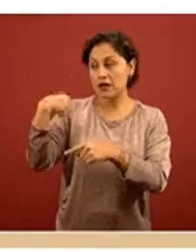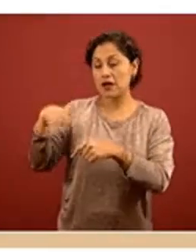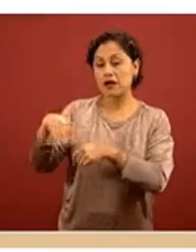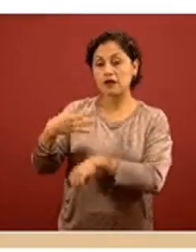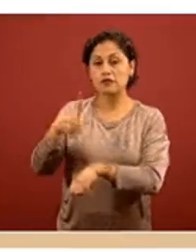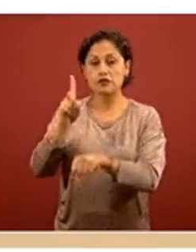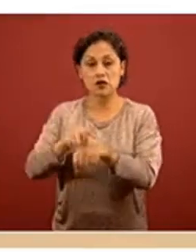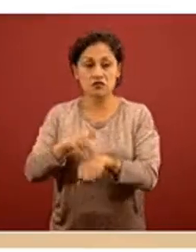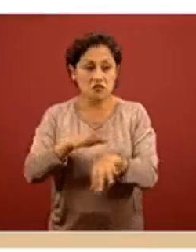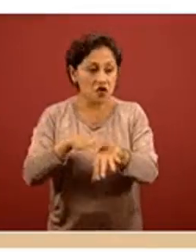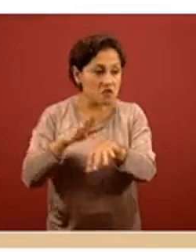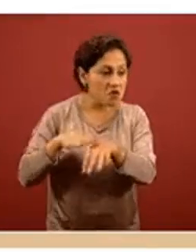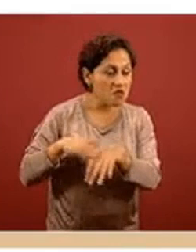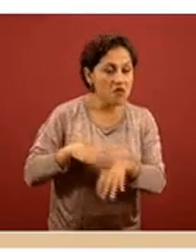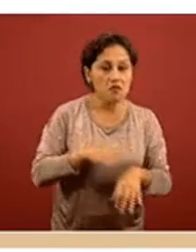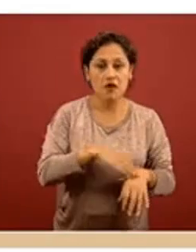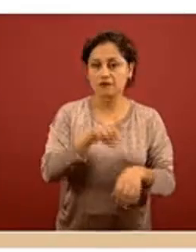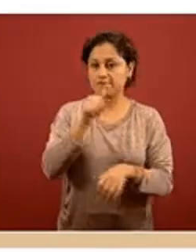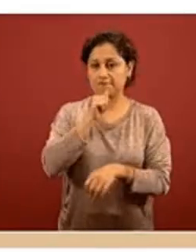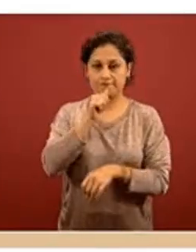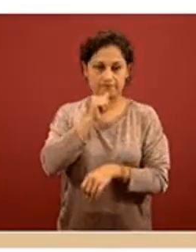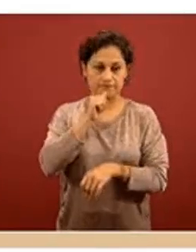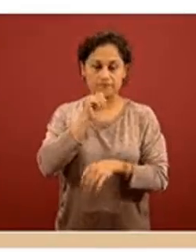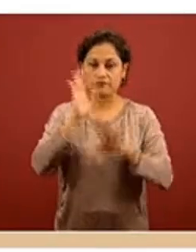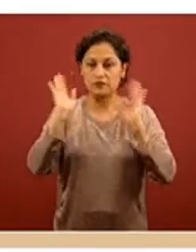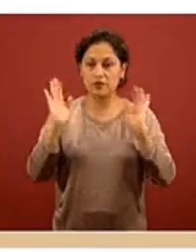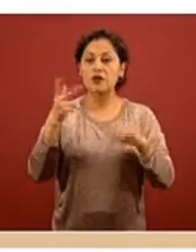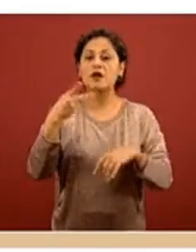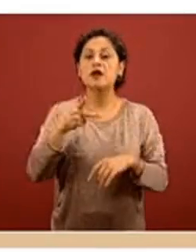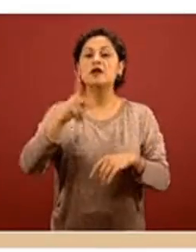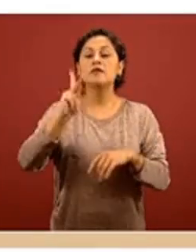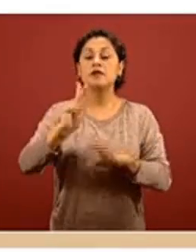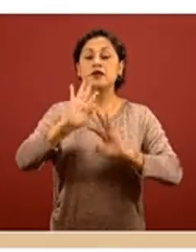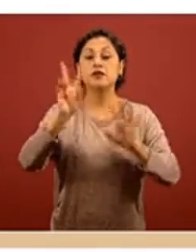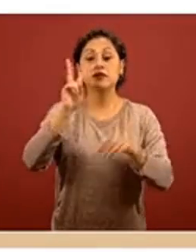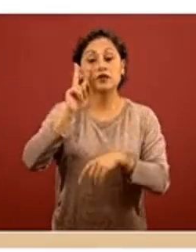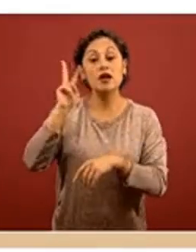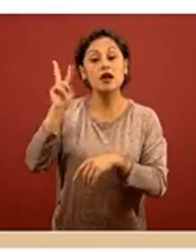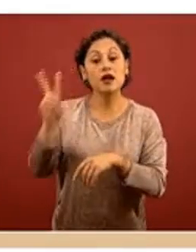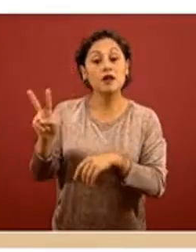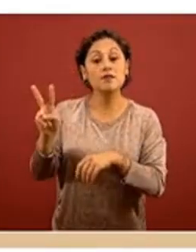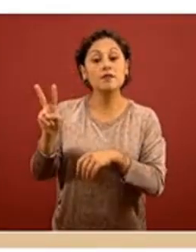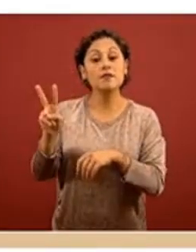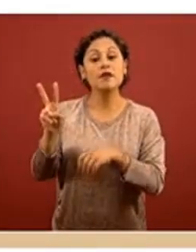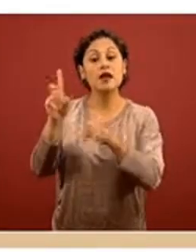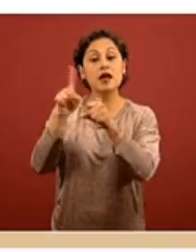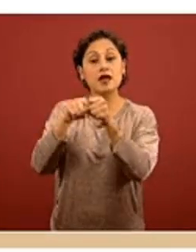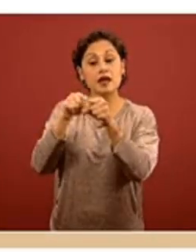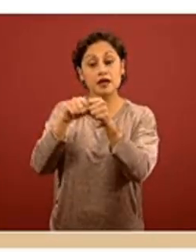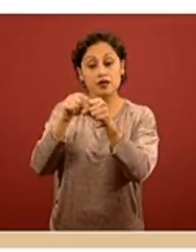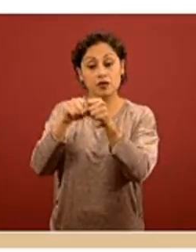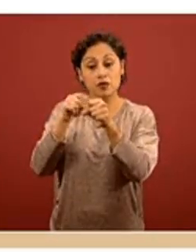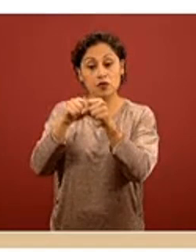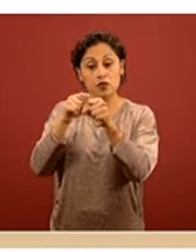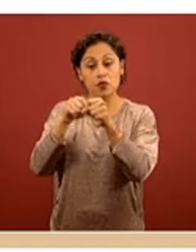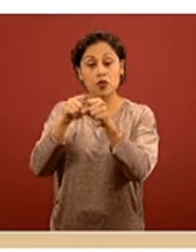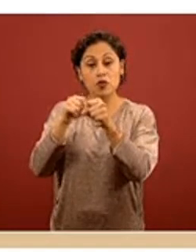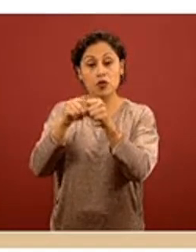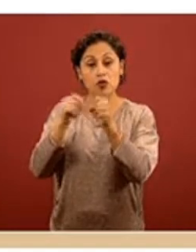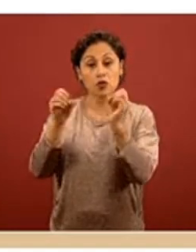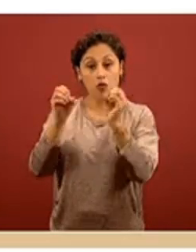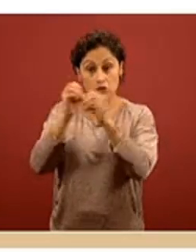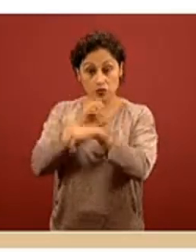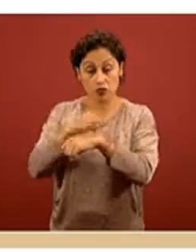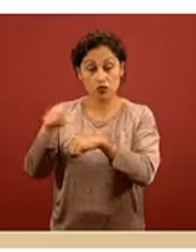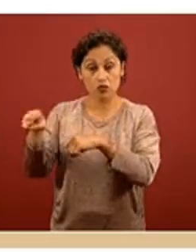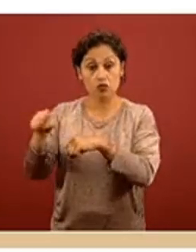acumulado una gran cantidad de casos, pero ya llamamos la atención los estados que están prácticamente bordeando el Golfo de México,